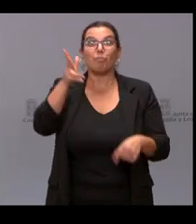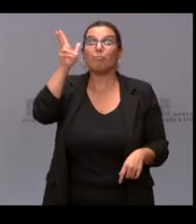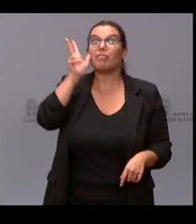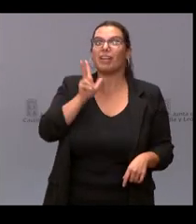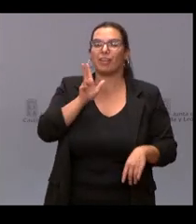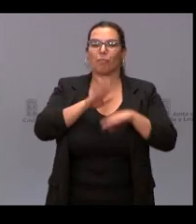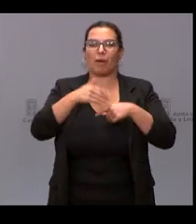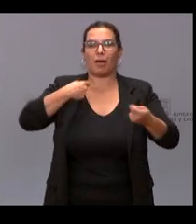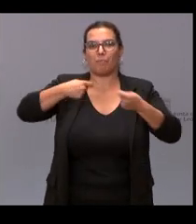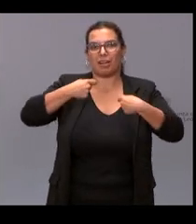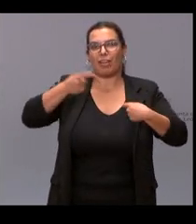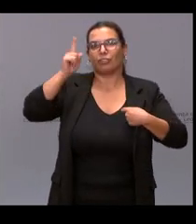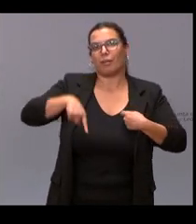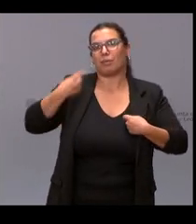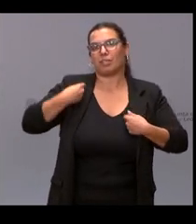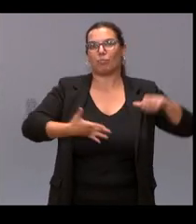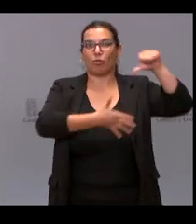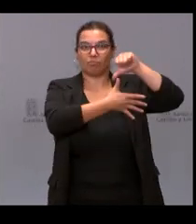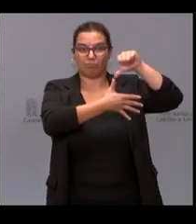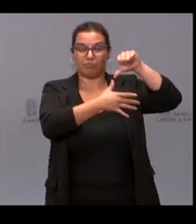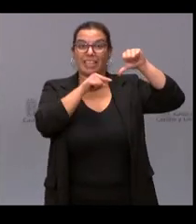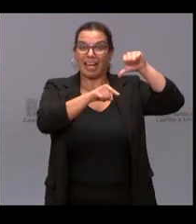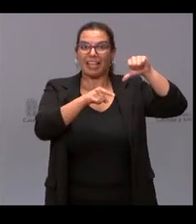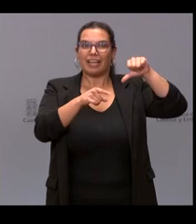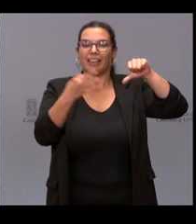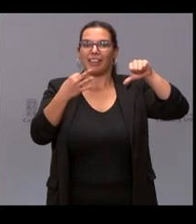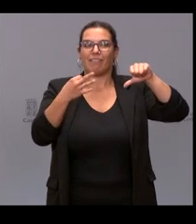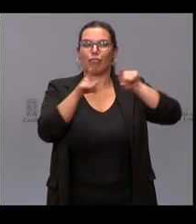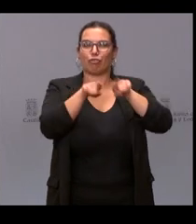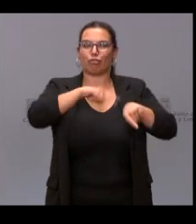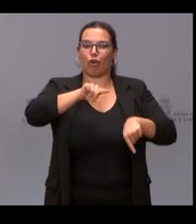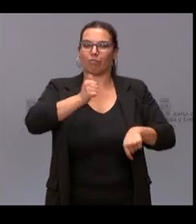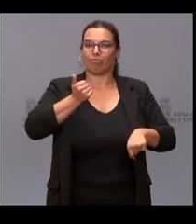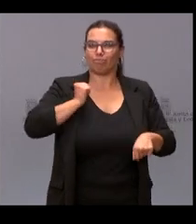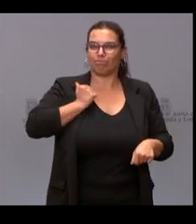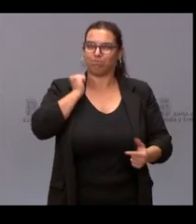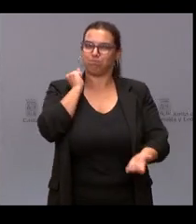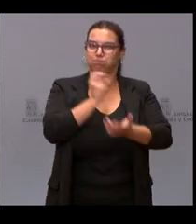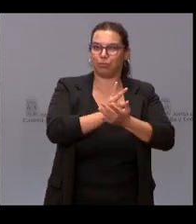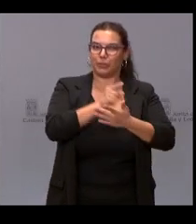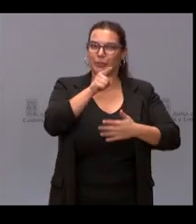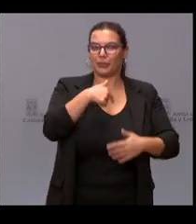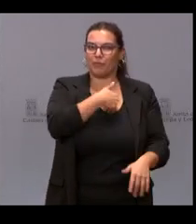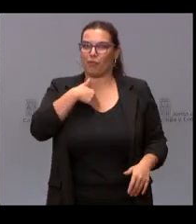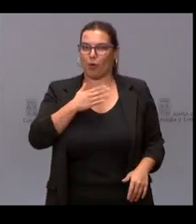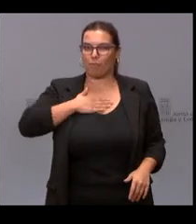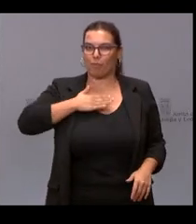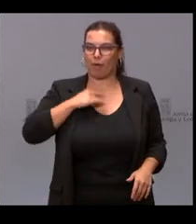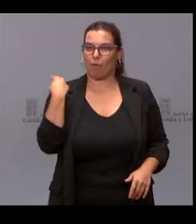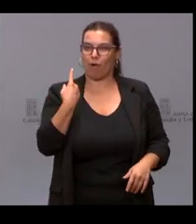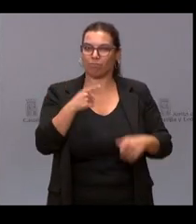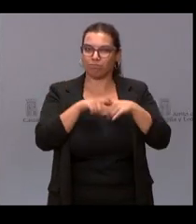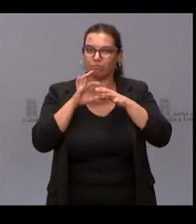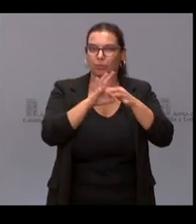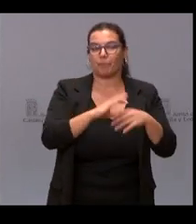el mercado iberoamericano. Y ahí es donde tenemos que jugar nuestro rol, ahí es donde tenemos que jugar nuestro papel, ¿no? Bueno,